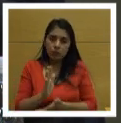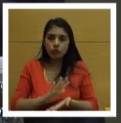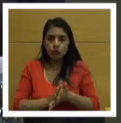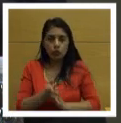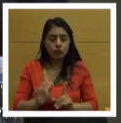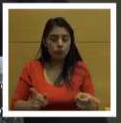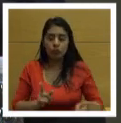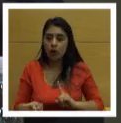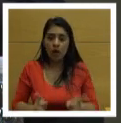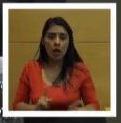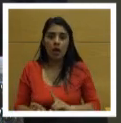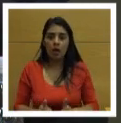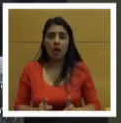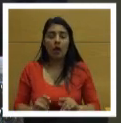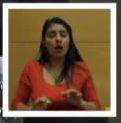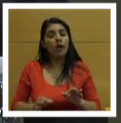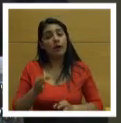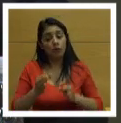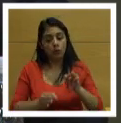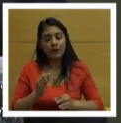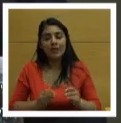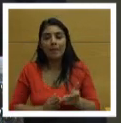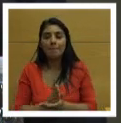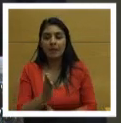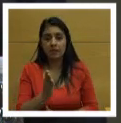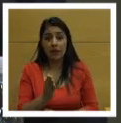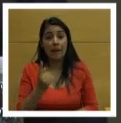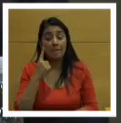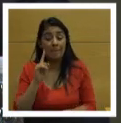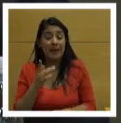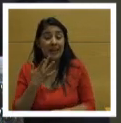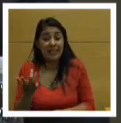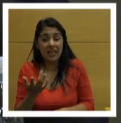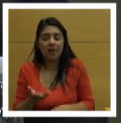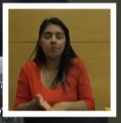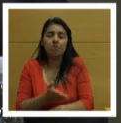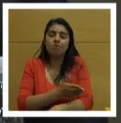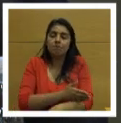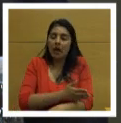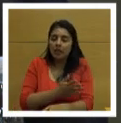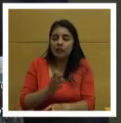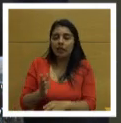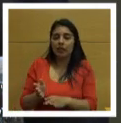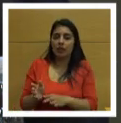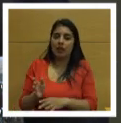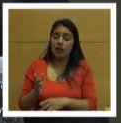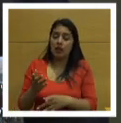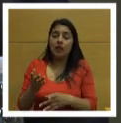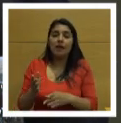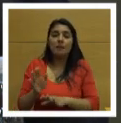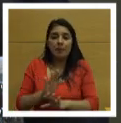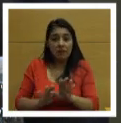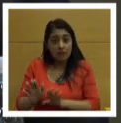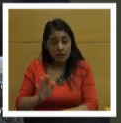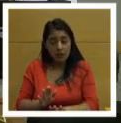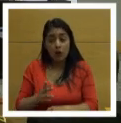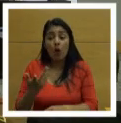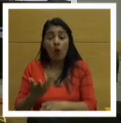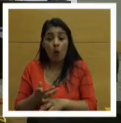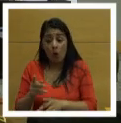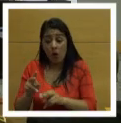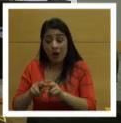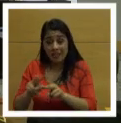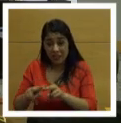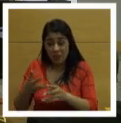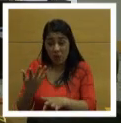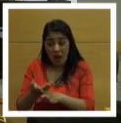aparato jurisdiccional con la finalidad de prevenir nuevos episodios, morigerar el daño ya sufrido y ocasionado y castigar en el